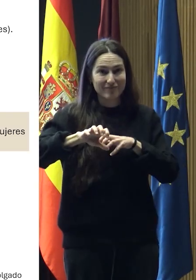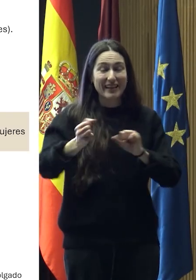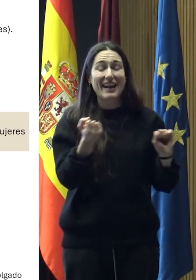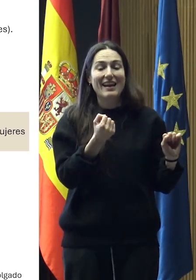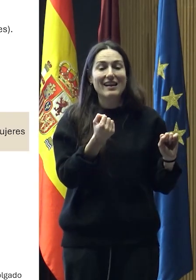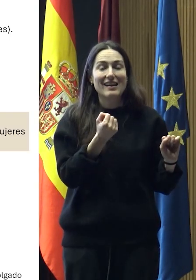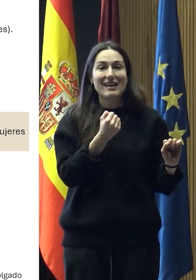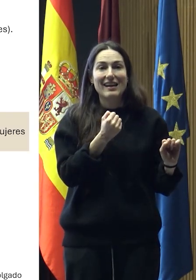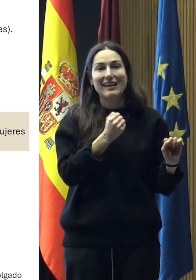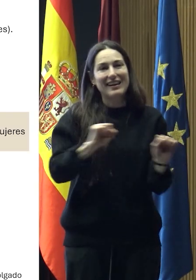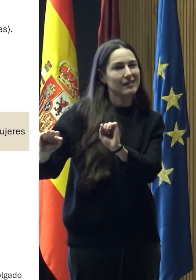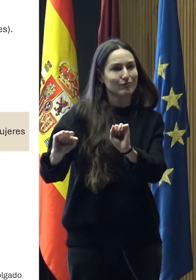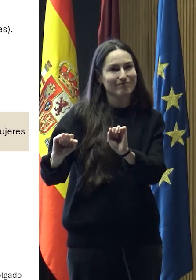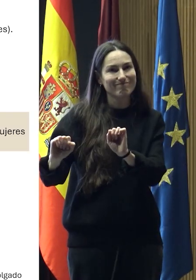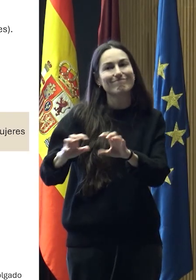Rechazamos más.